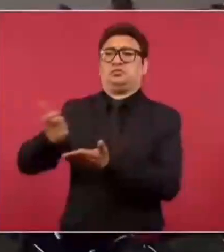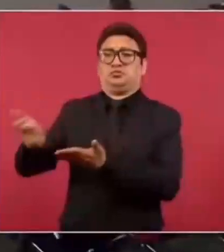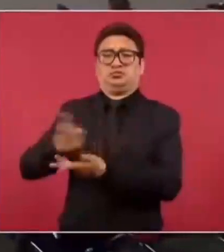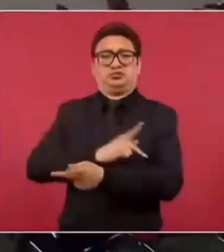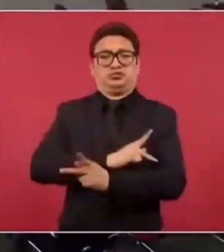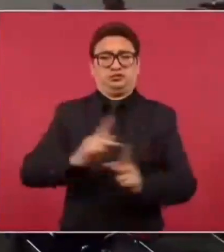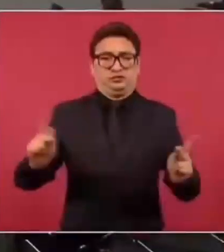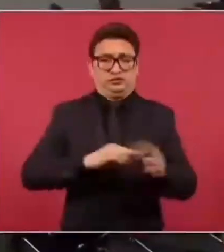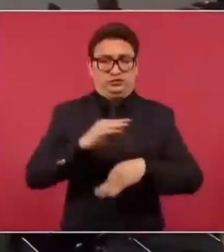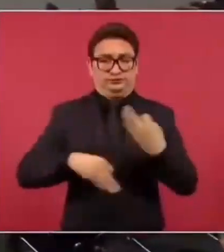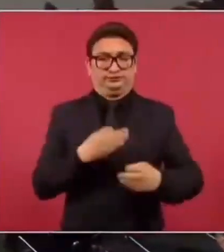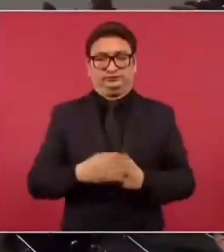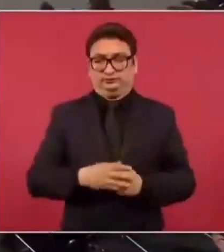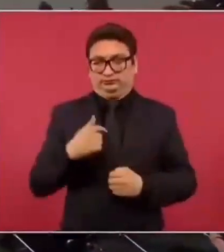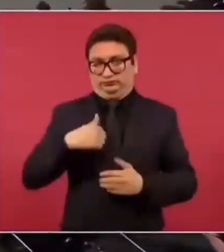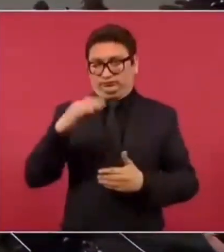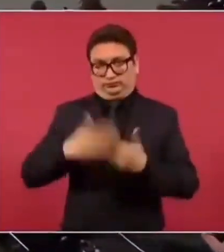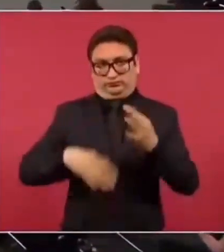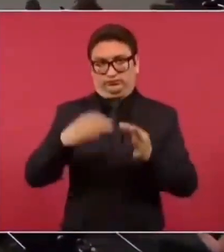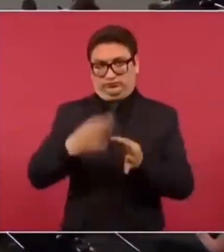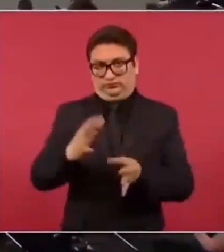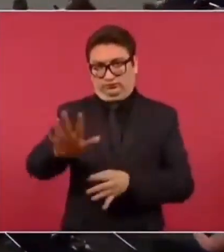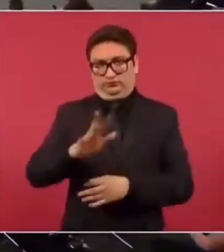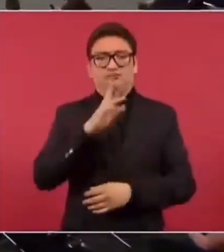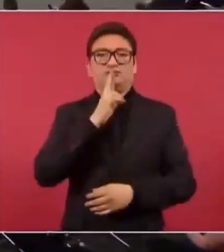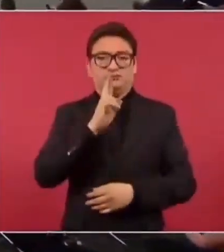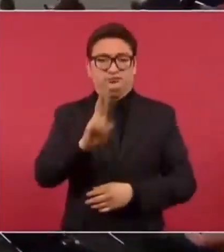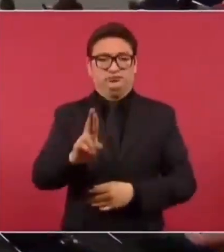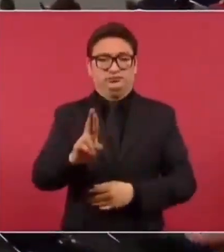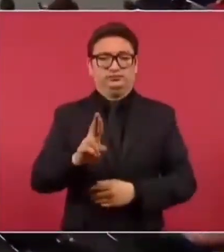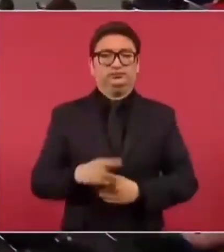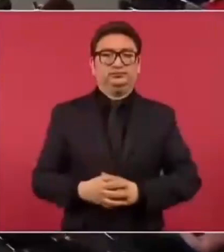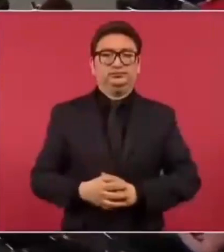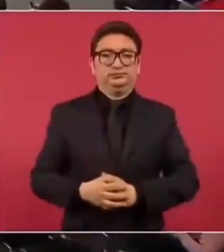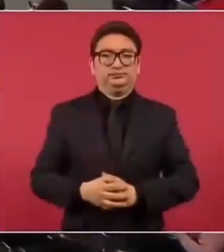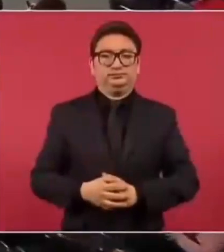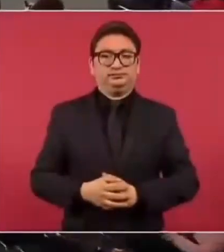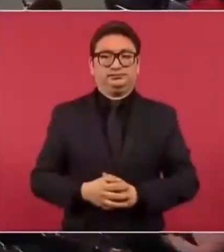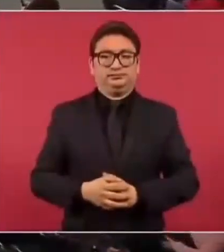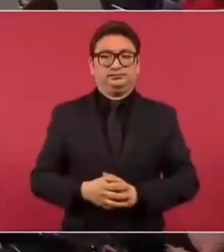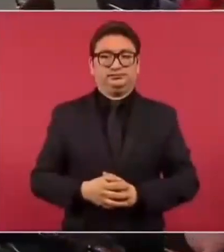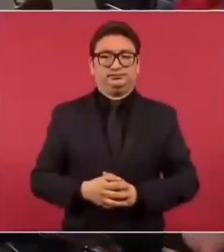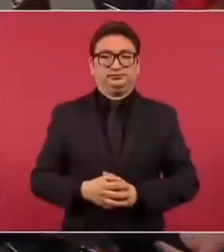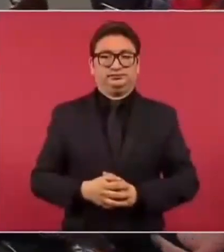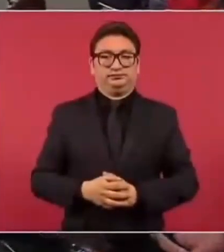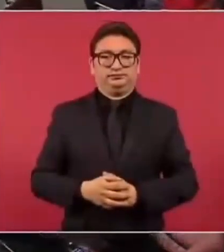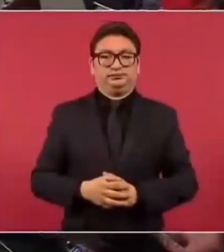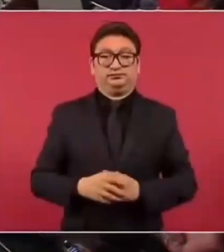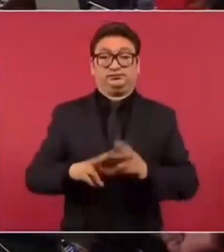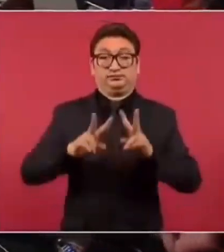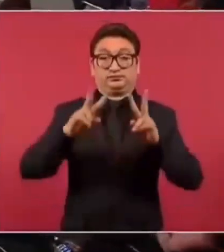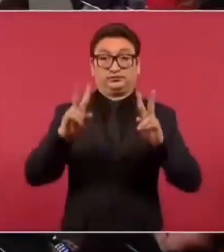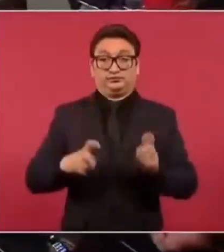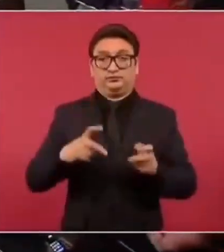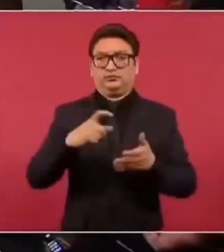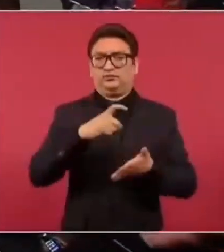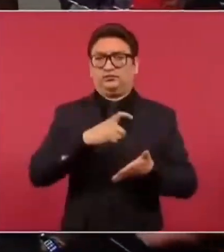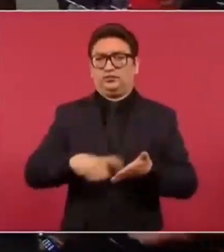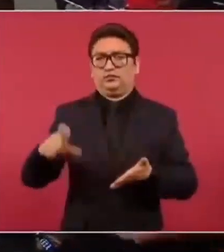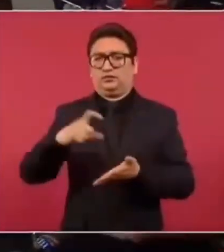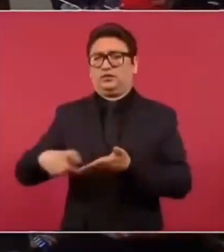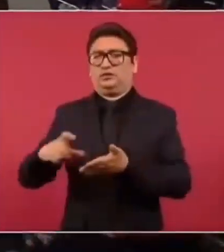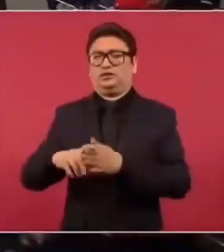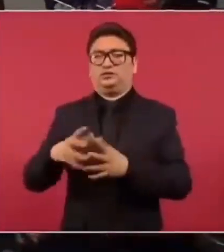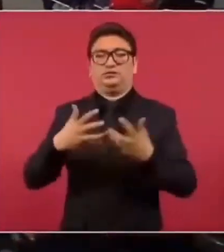Bueno, ya termino ahí, pero te voy a contestar lo de la compra de estas tres